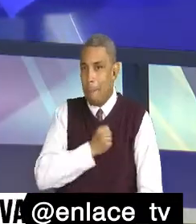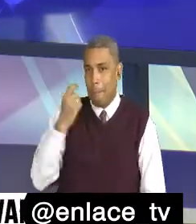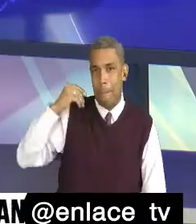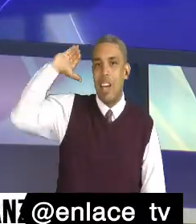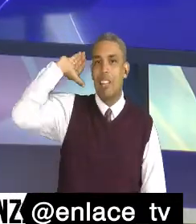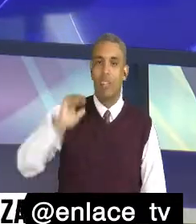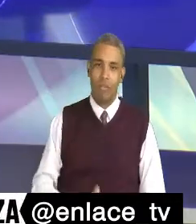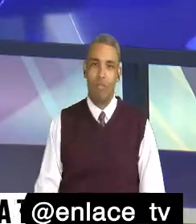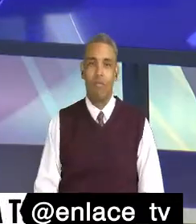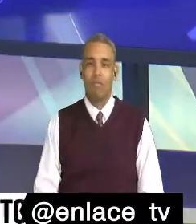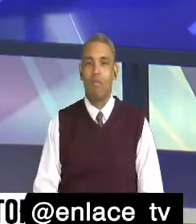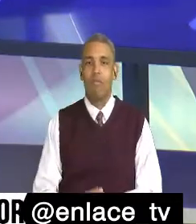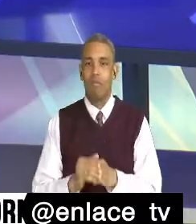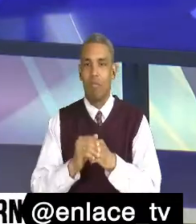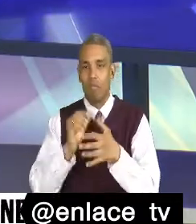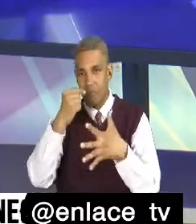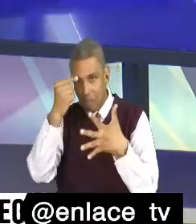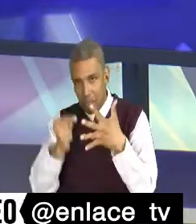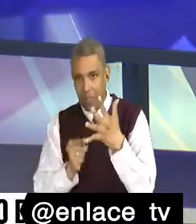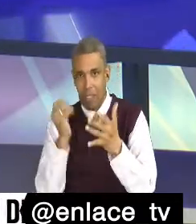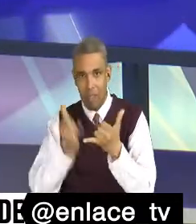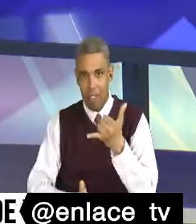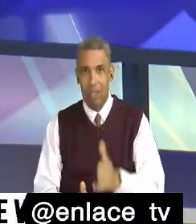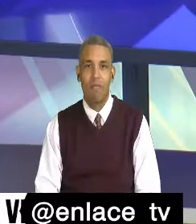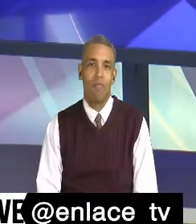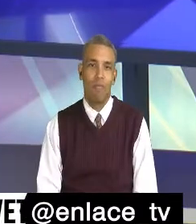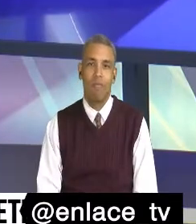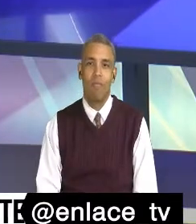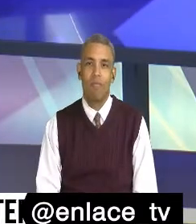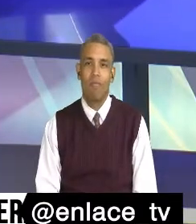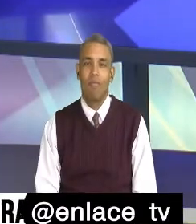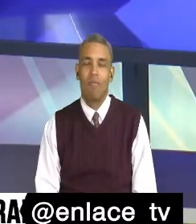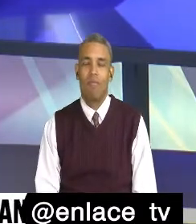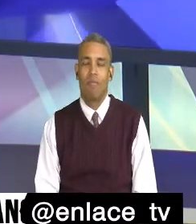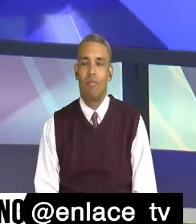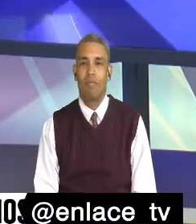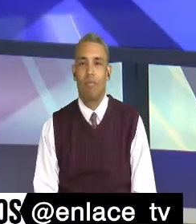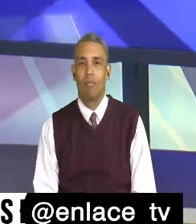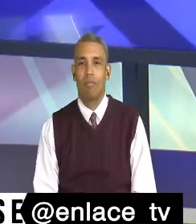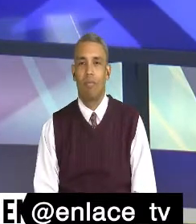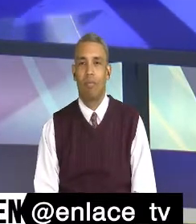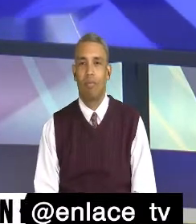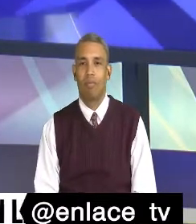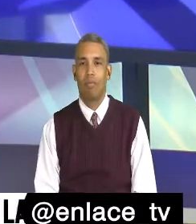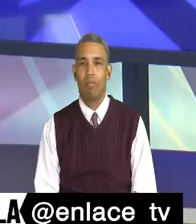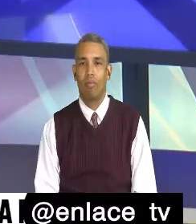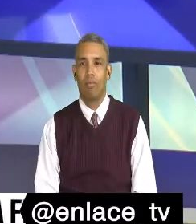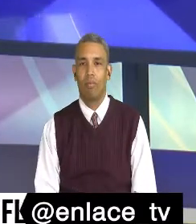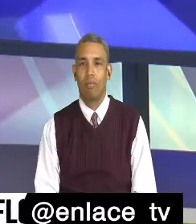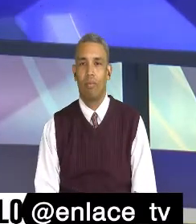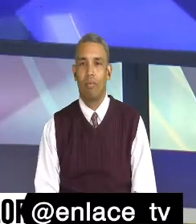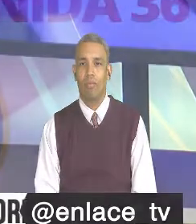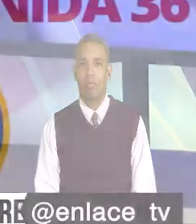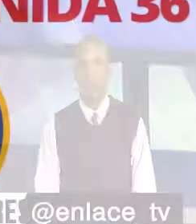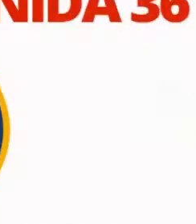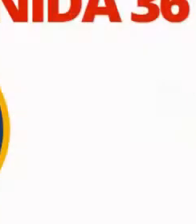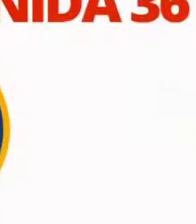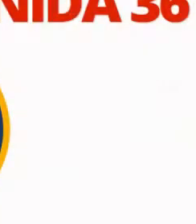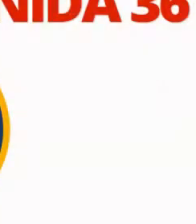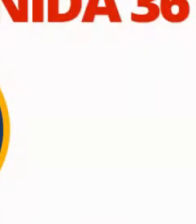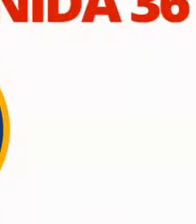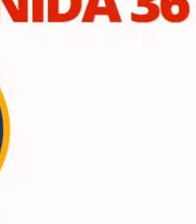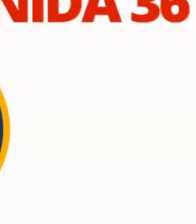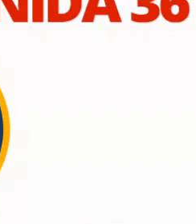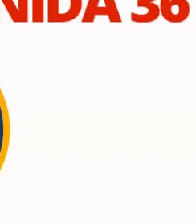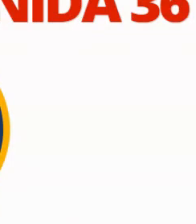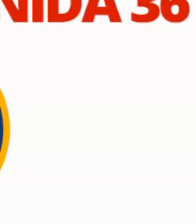Hasta aquí la información más importante de Barranca Bermeja y la región. Antes de despedirnos, les recuerdo Materiales Eléctricos, Electrofer,